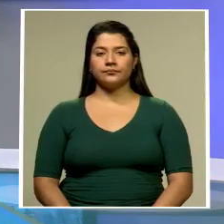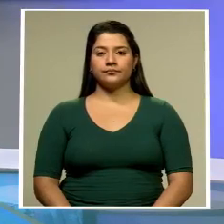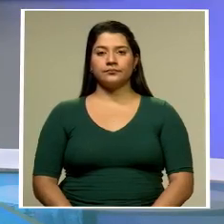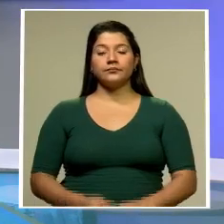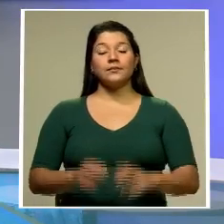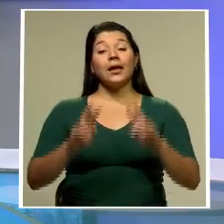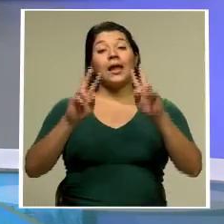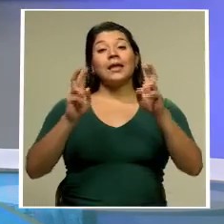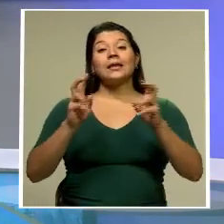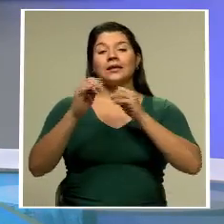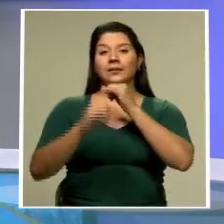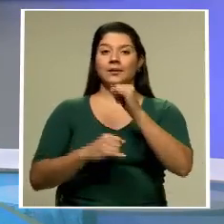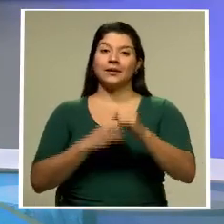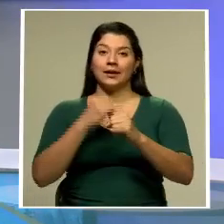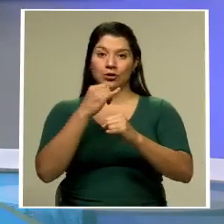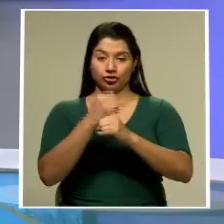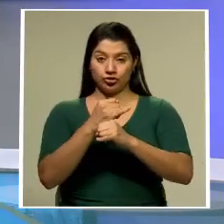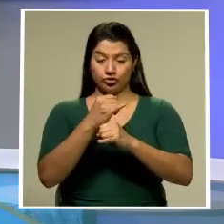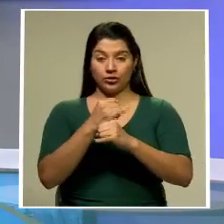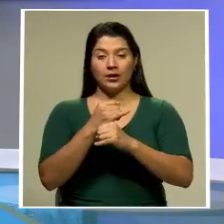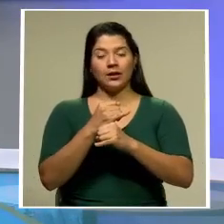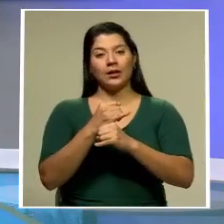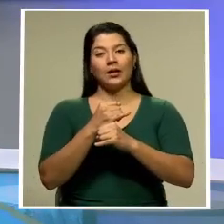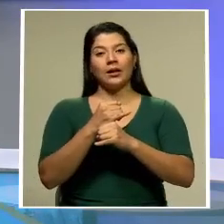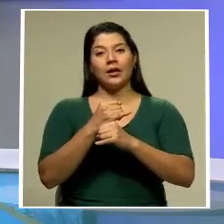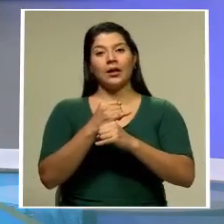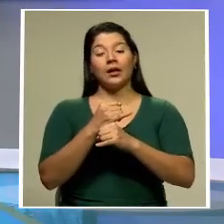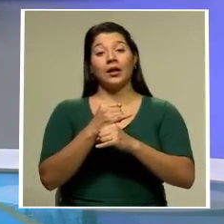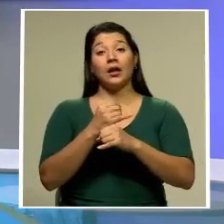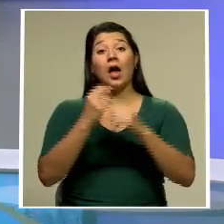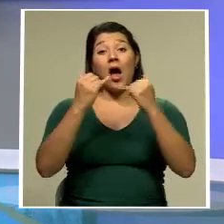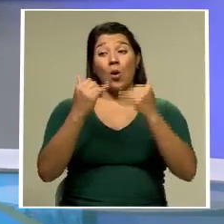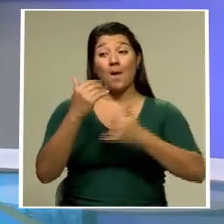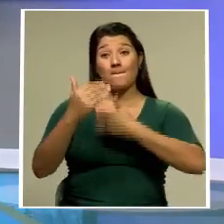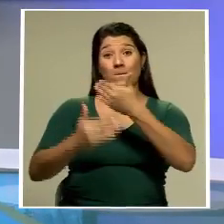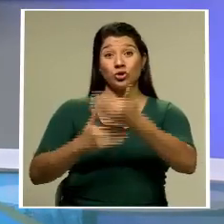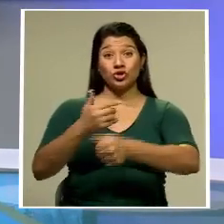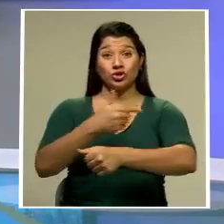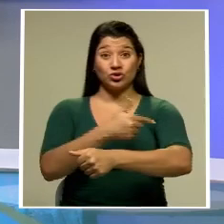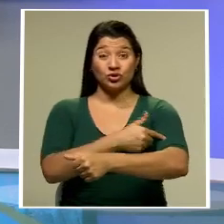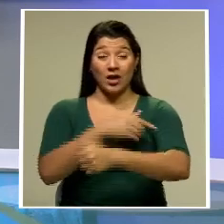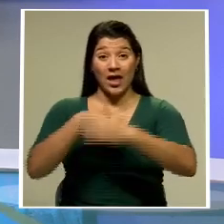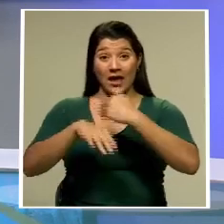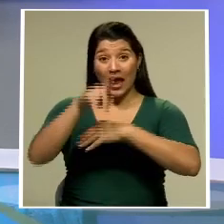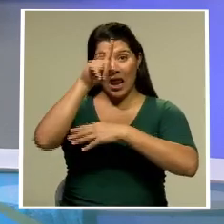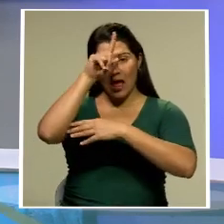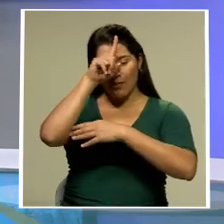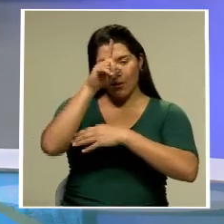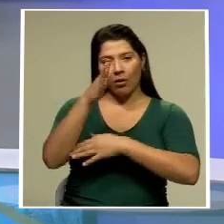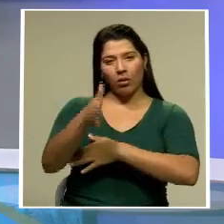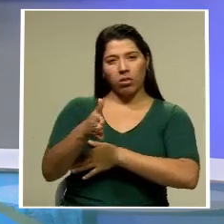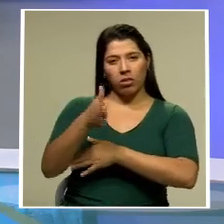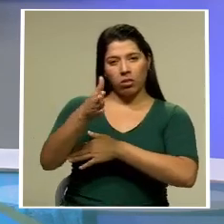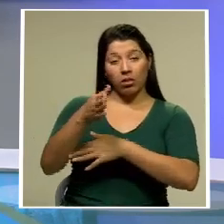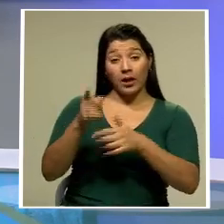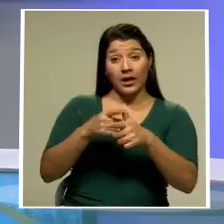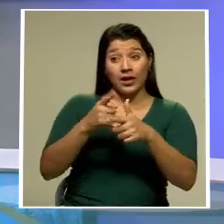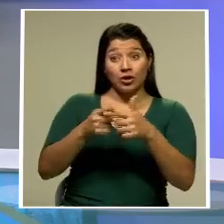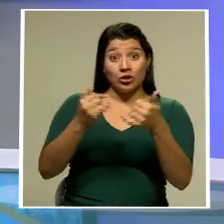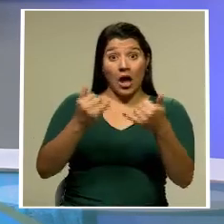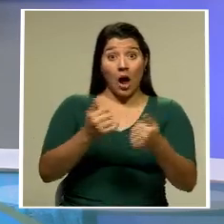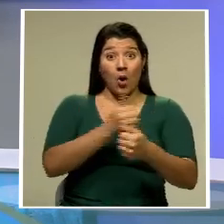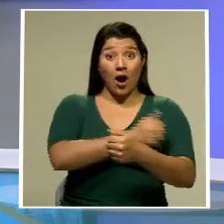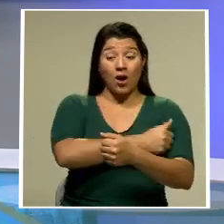En las noticias internacionales, la bajada del ritmo en la vacunación en Alemania está obligando a actuar a las autoridades.